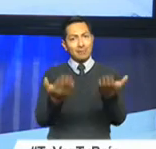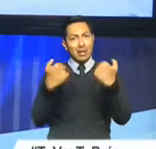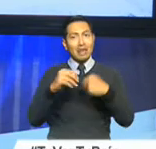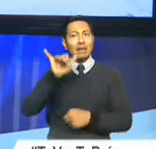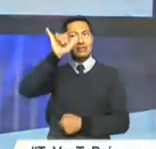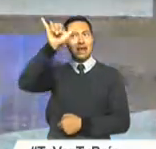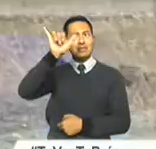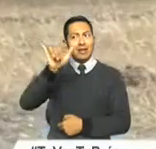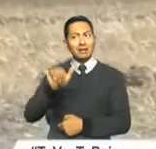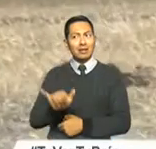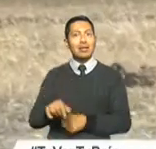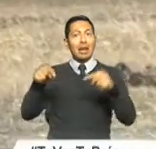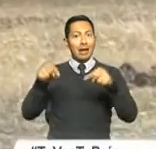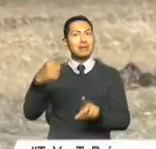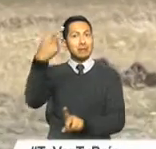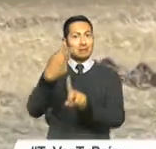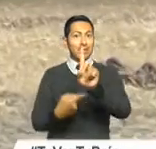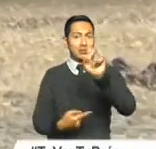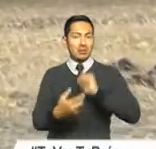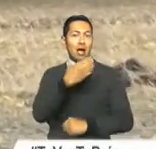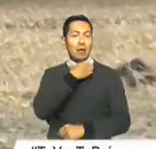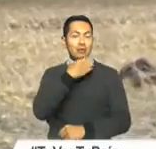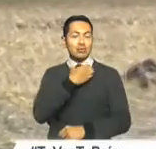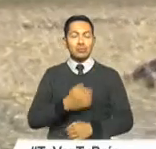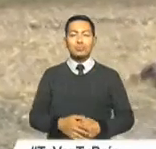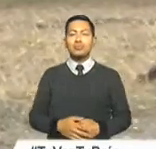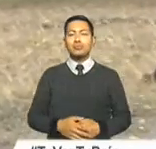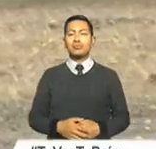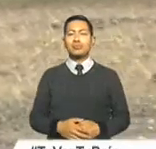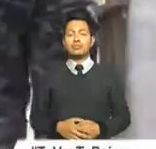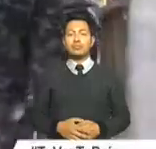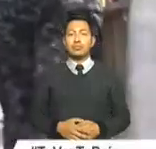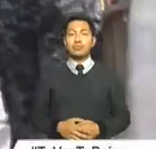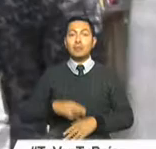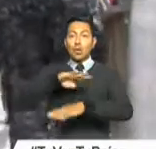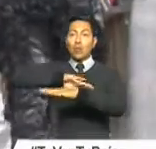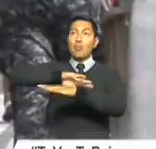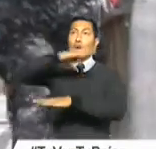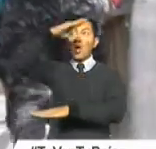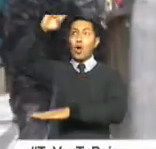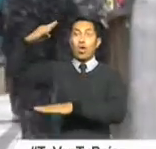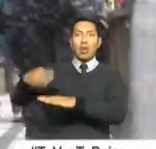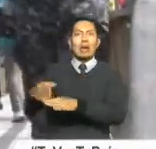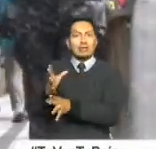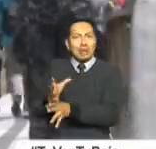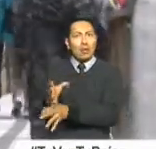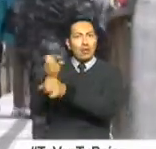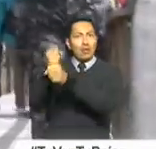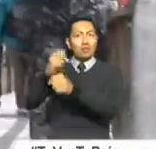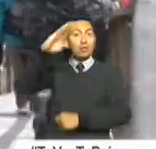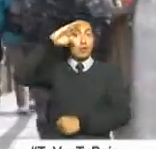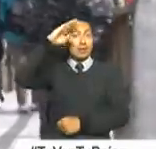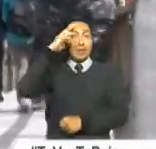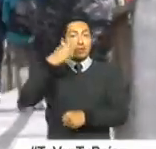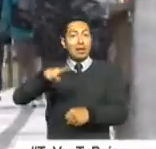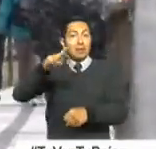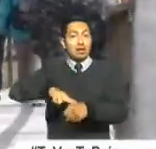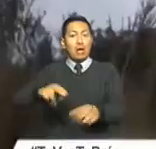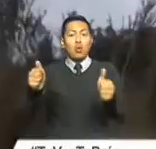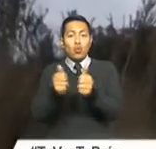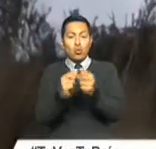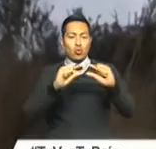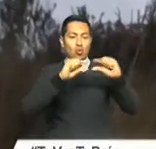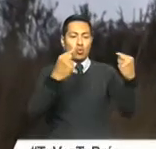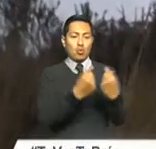mes. Como parte de la campaña Montaña Segura, la Policía Nacional, a través del Grupo de Intervención y Rescate,